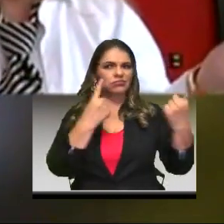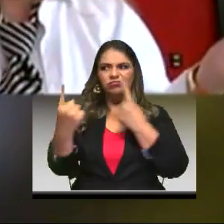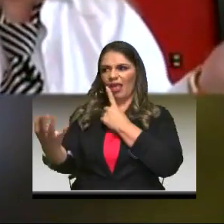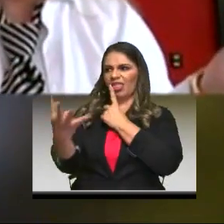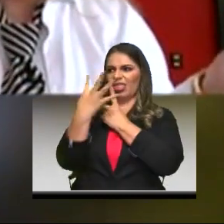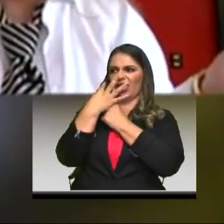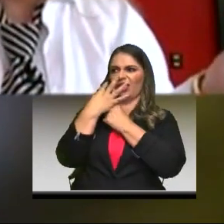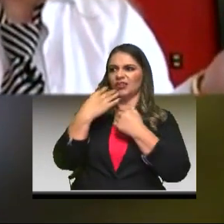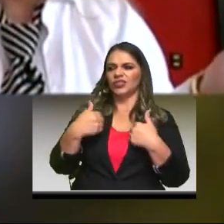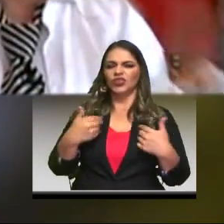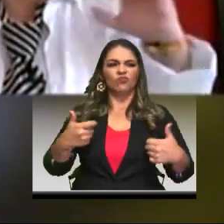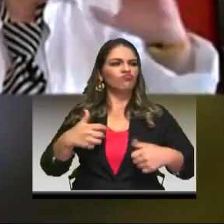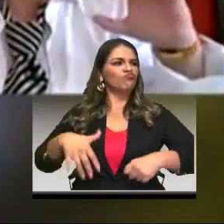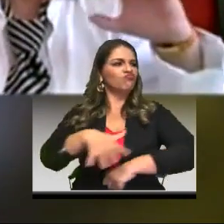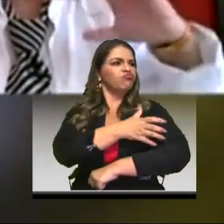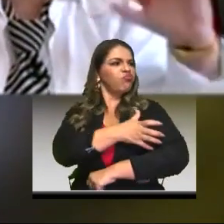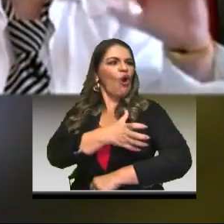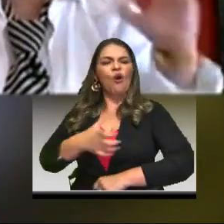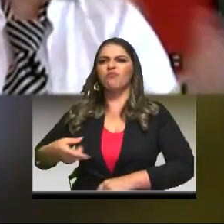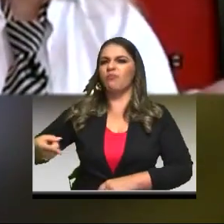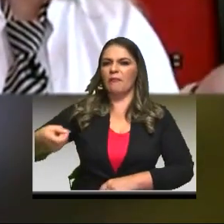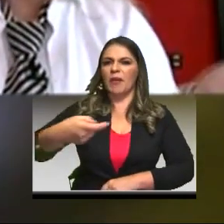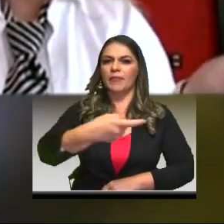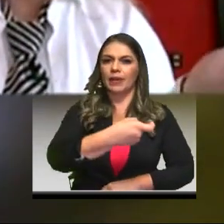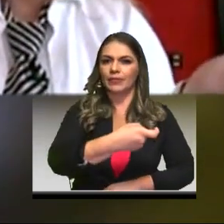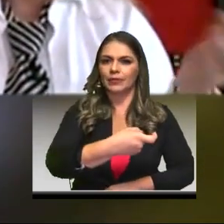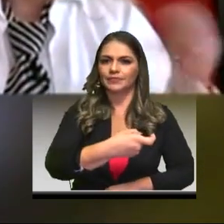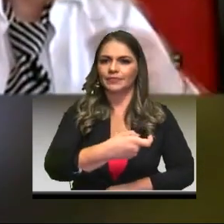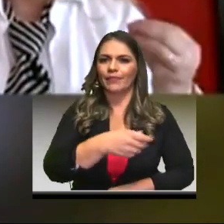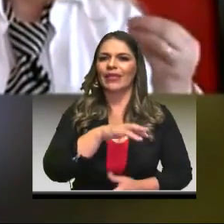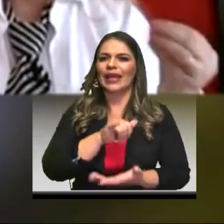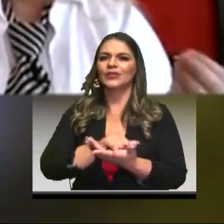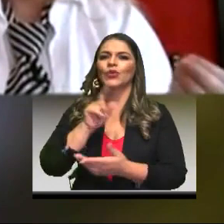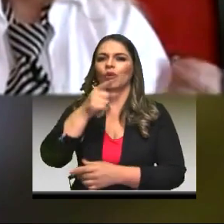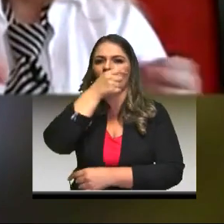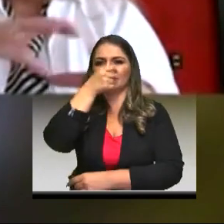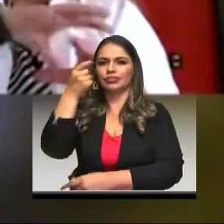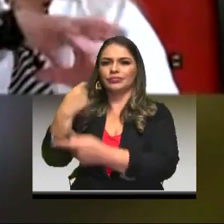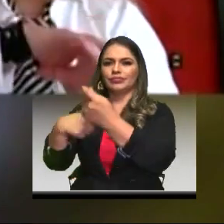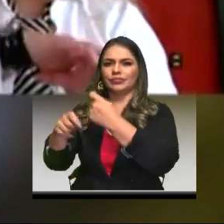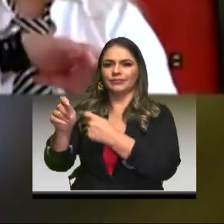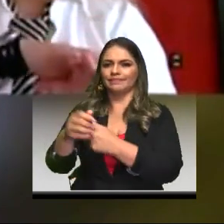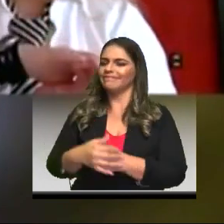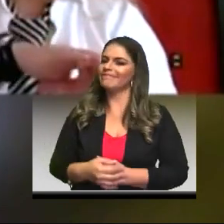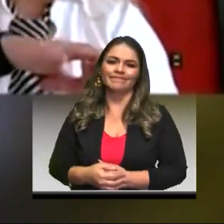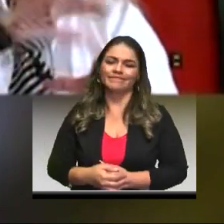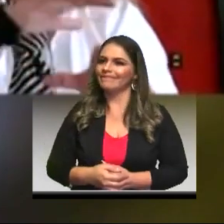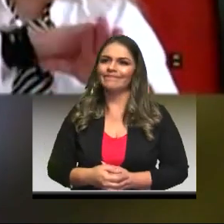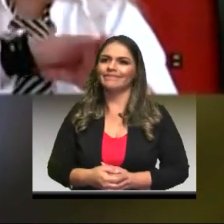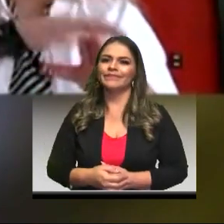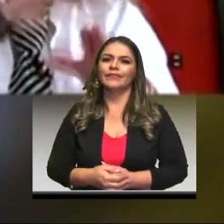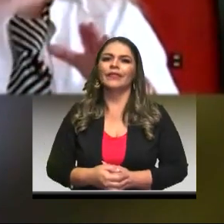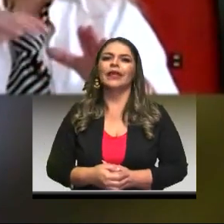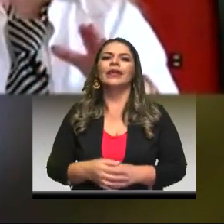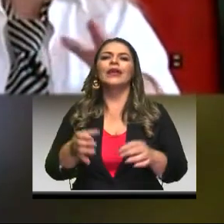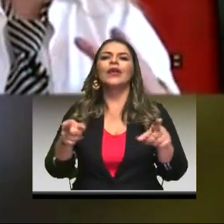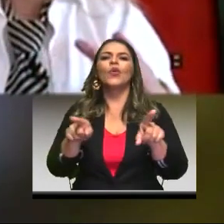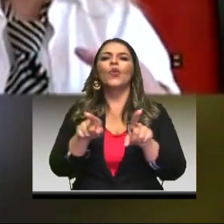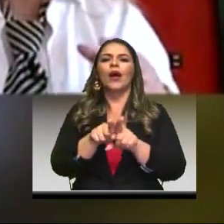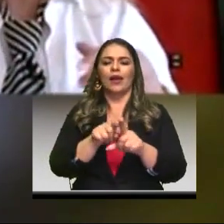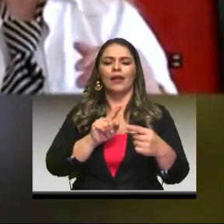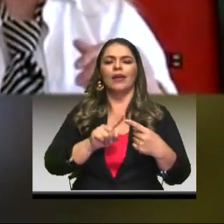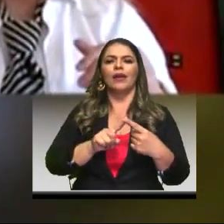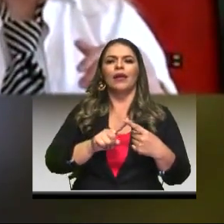tener poder sobre todo, ¿no? Entonces, por eso es bien importante ver a un ser humano desde la perspectiva bio,